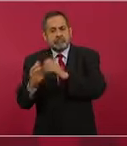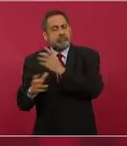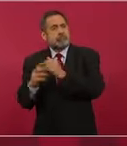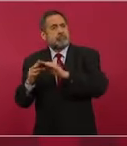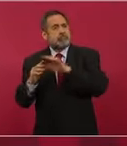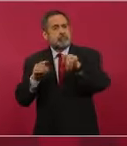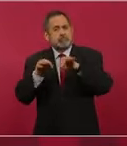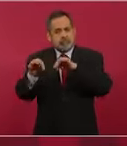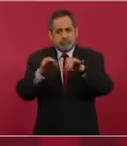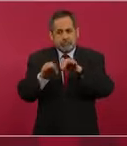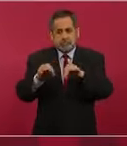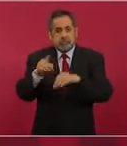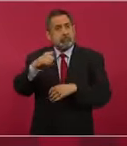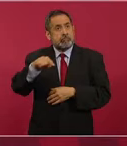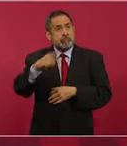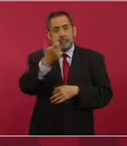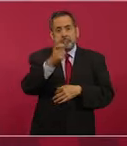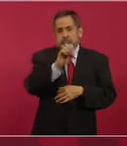y ahora están enviando